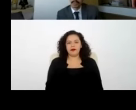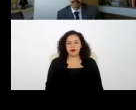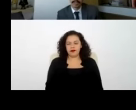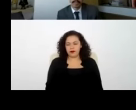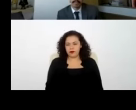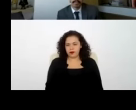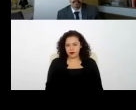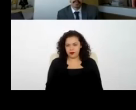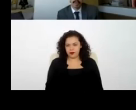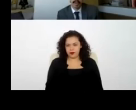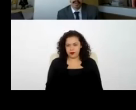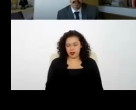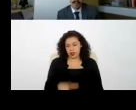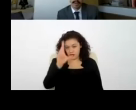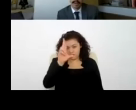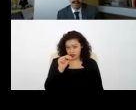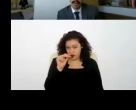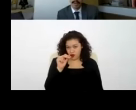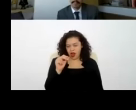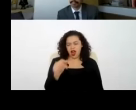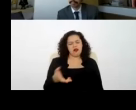Y si no es así, pues me voy